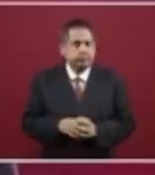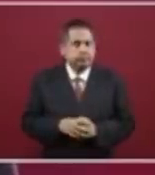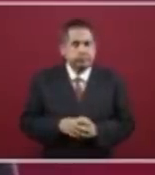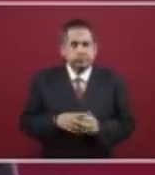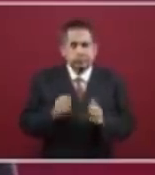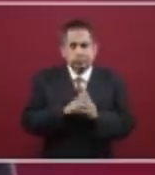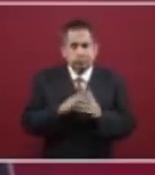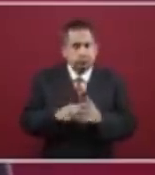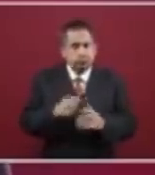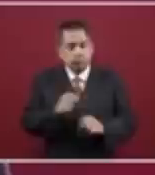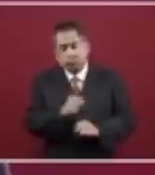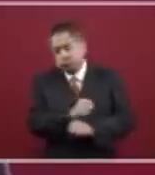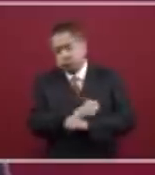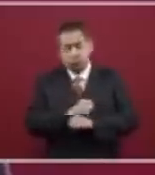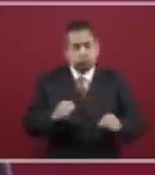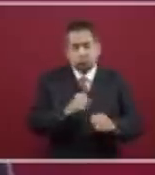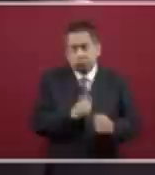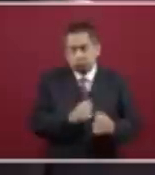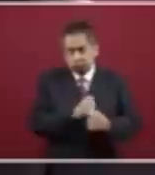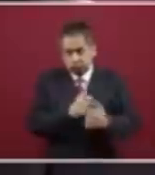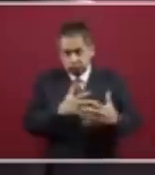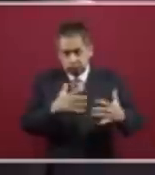por la explosión,